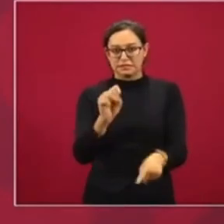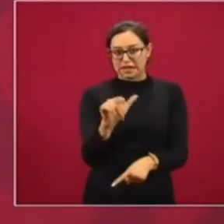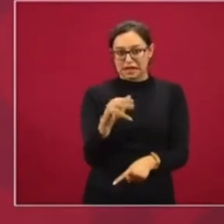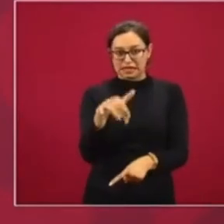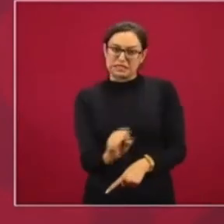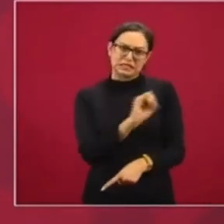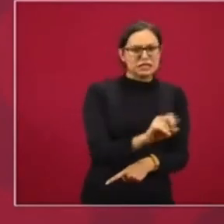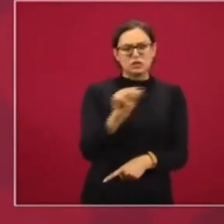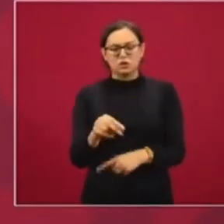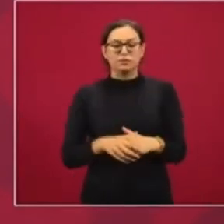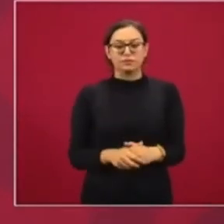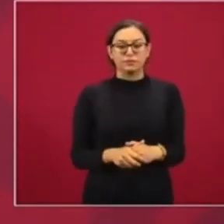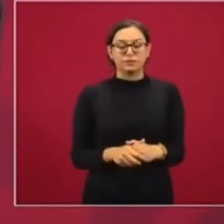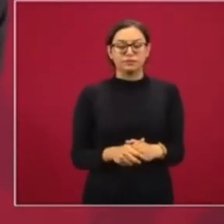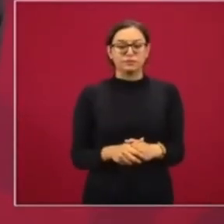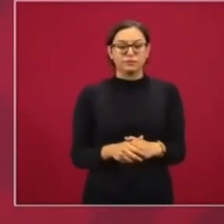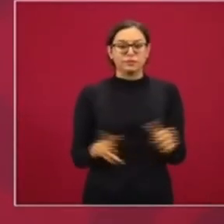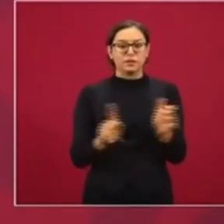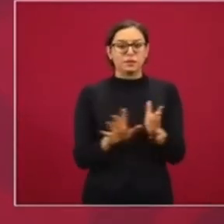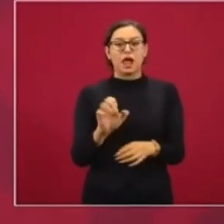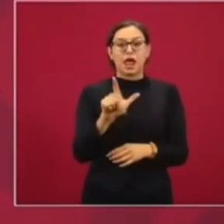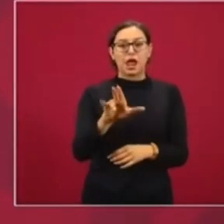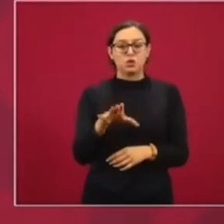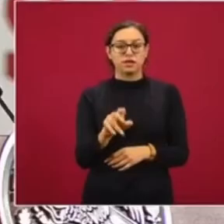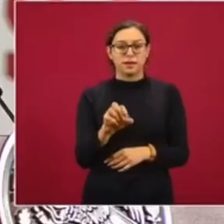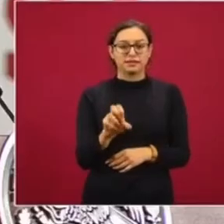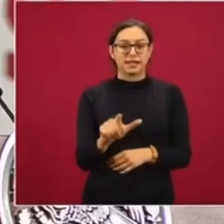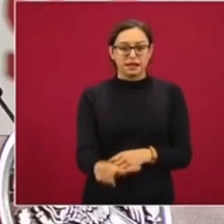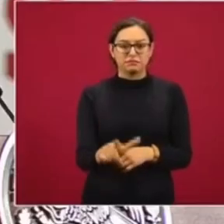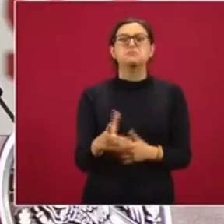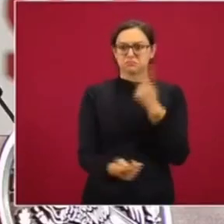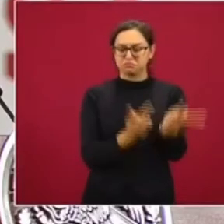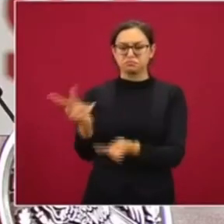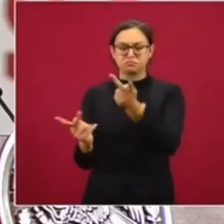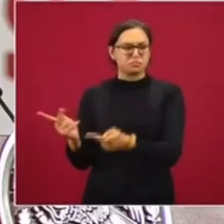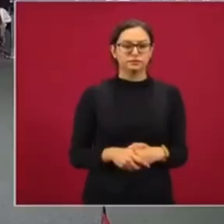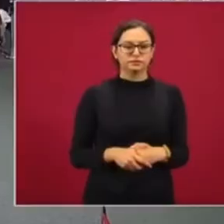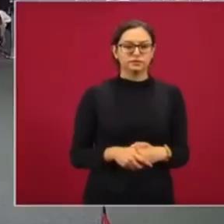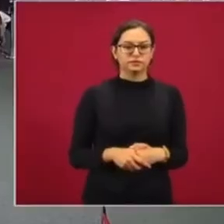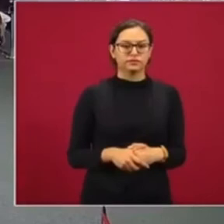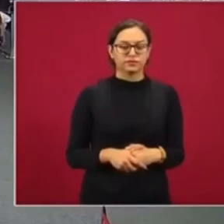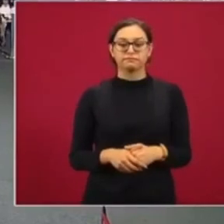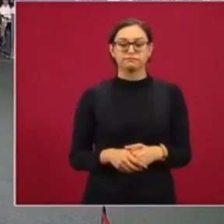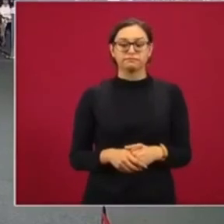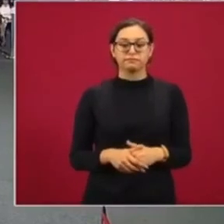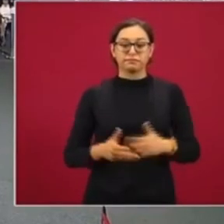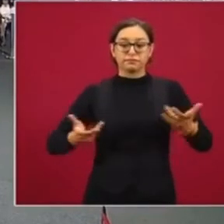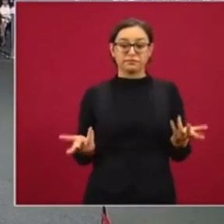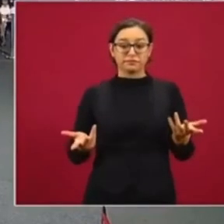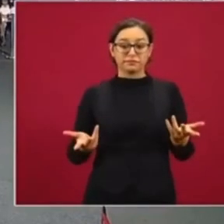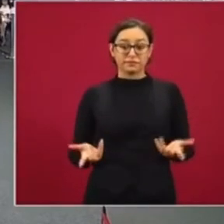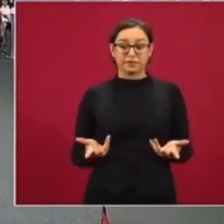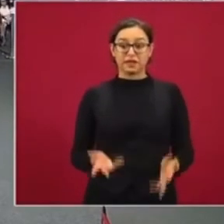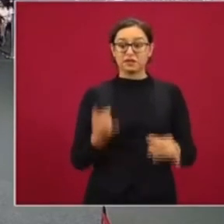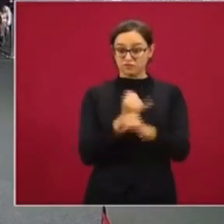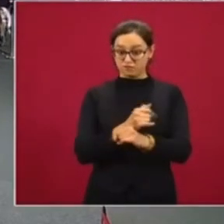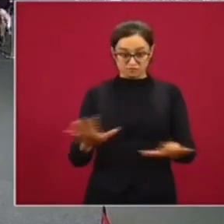O no, el Universal sacó una encuesta. No la tienen por ahí. Es que si no informamos bien,